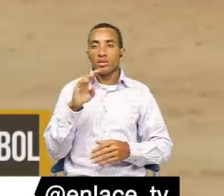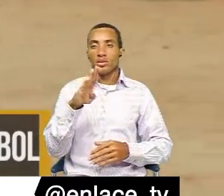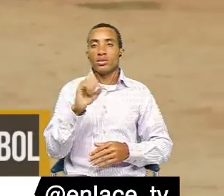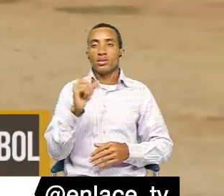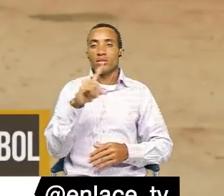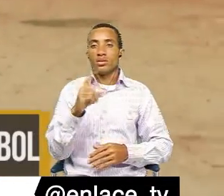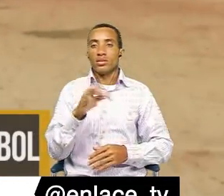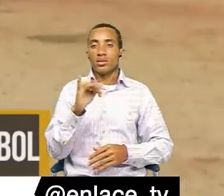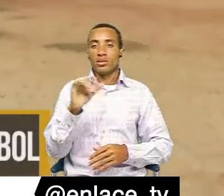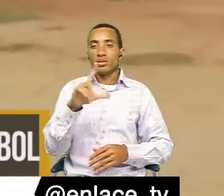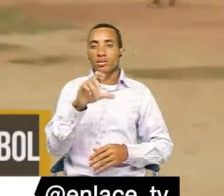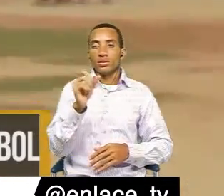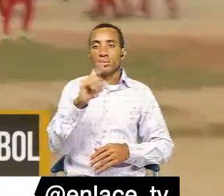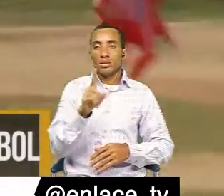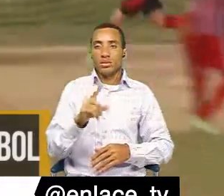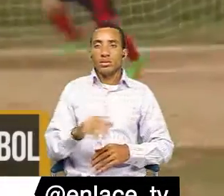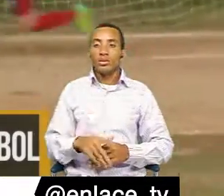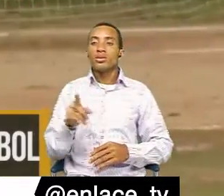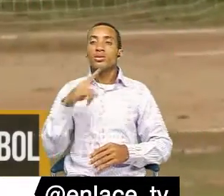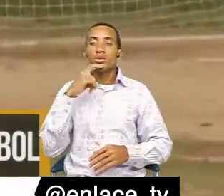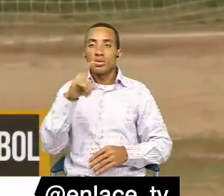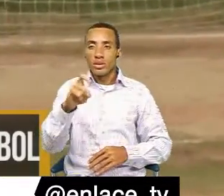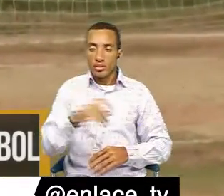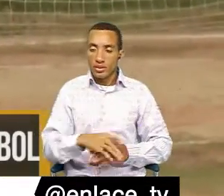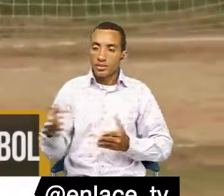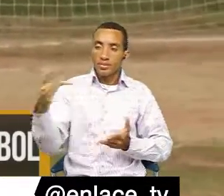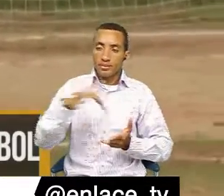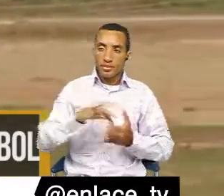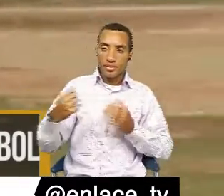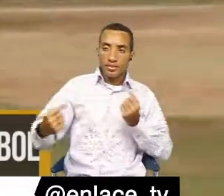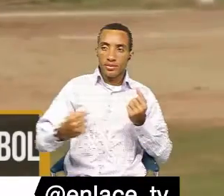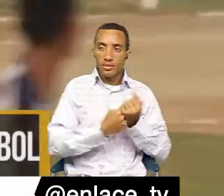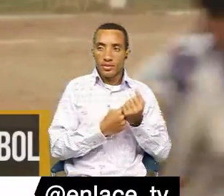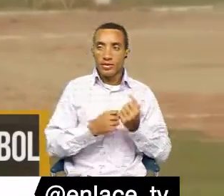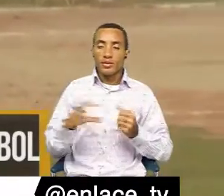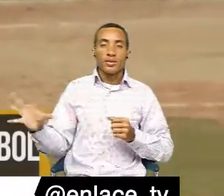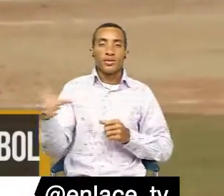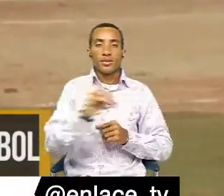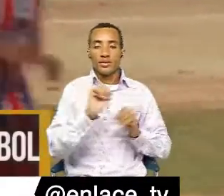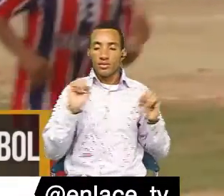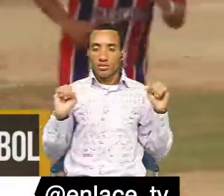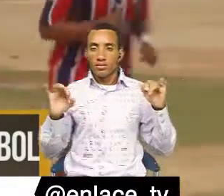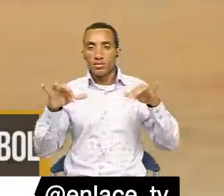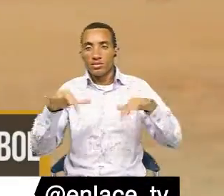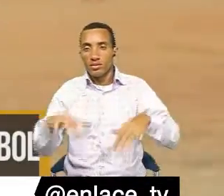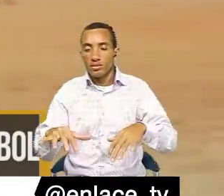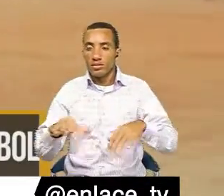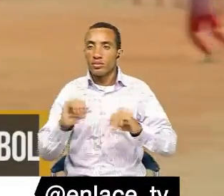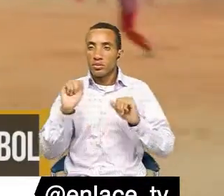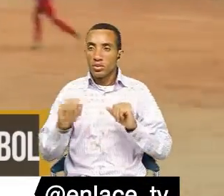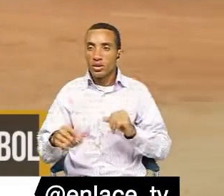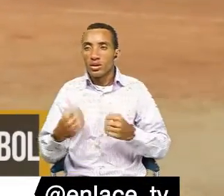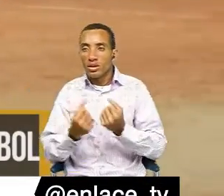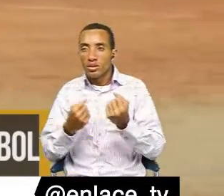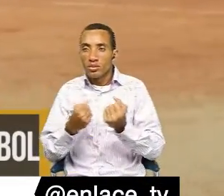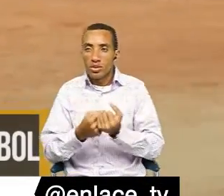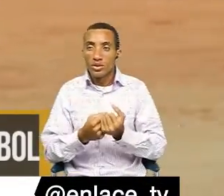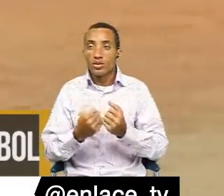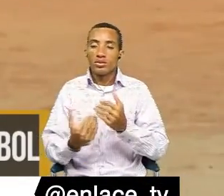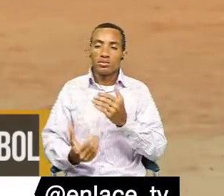equipo que es muy importante. Organizadores de este hexagonal esperan el apoyo y el acompañamiento de los barranqueños en los partidos donde se esperan nazcan las